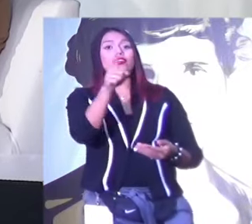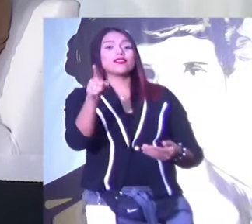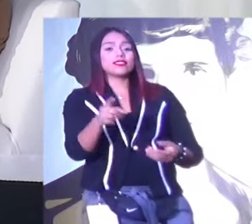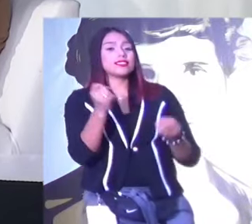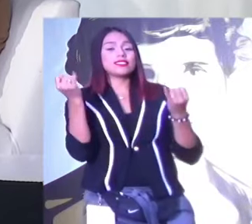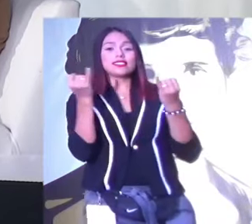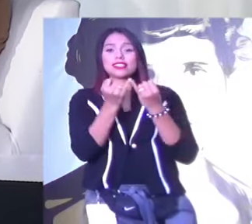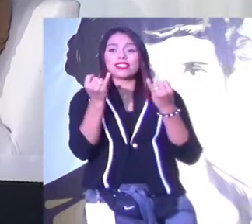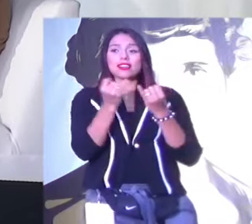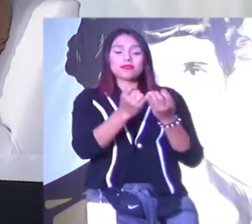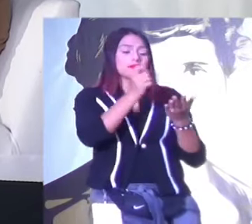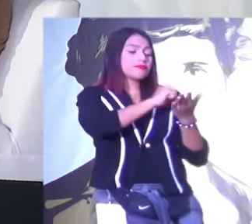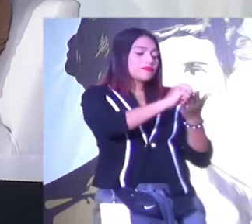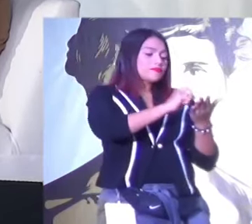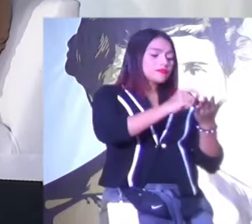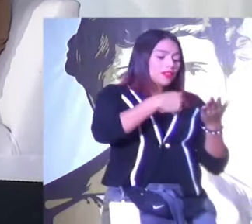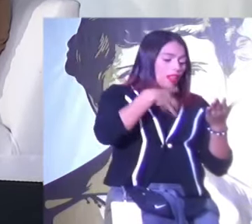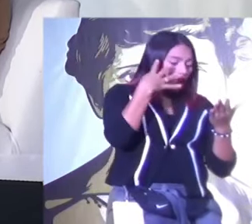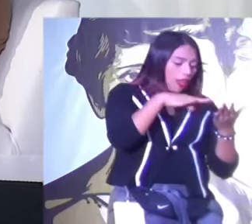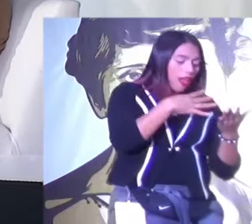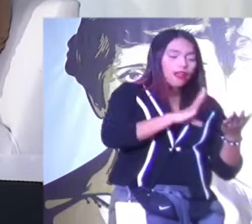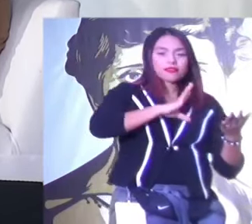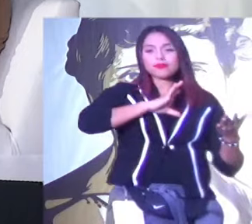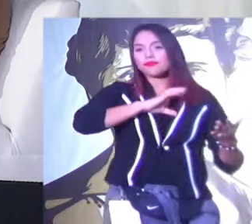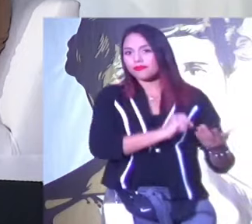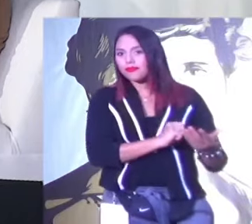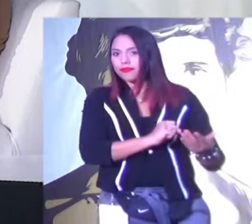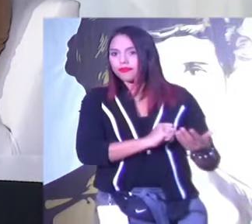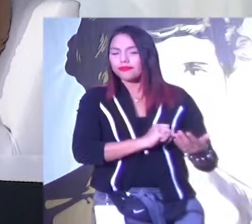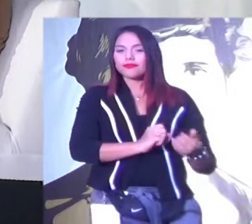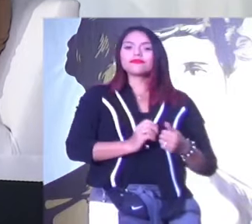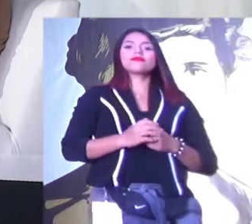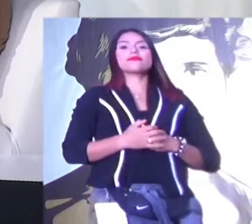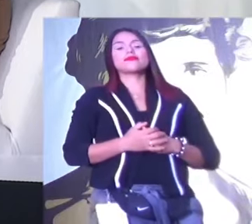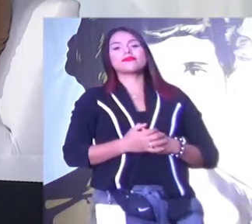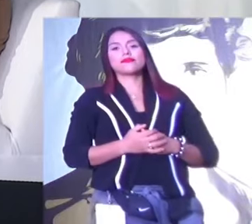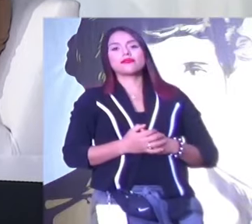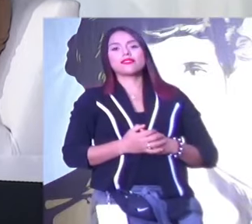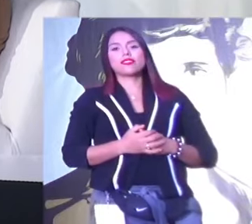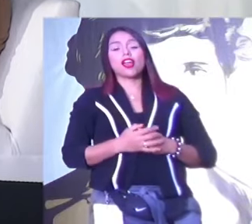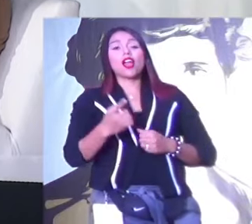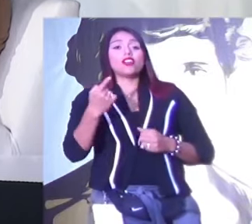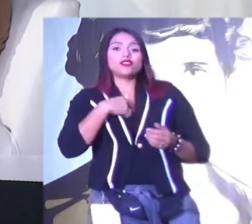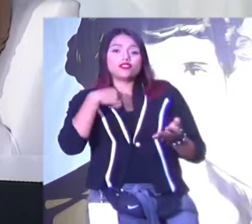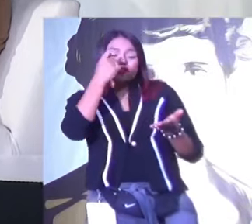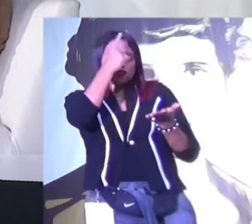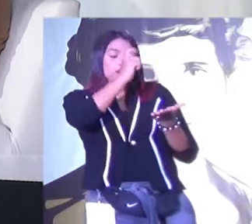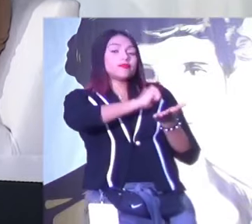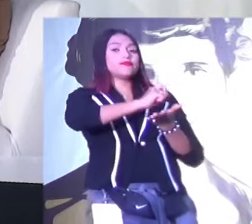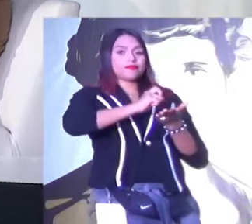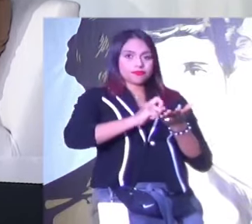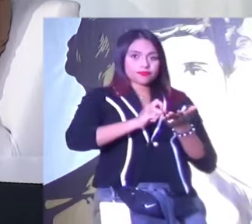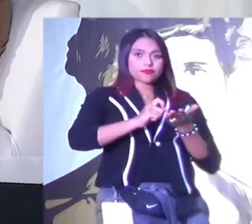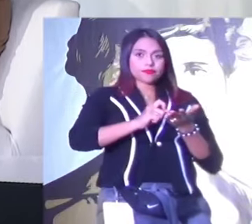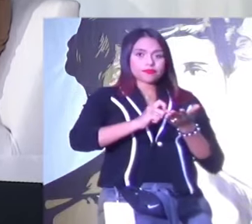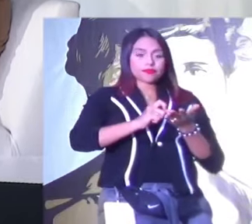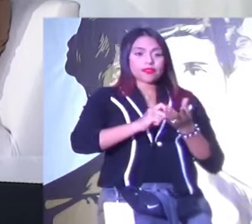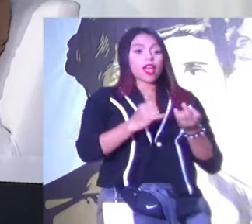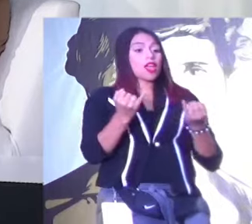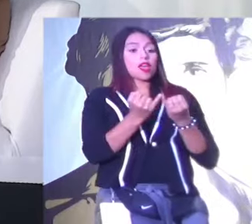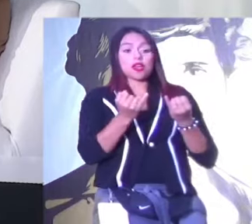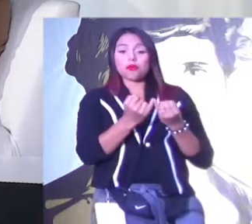Que compartamos eso en común, ¿no? Yo desde la vista del que escribe las historias y lector desde